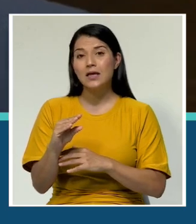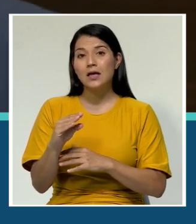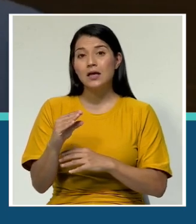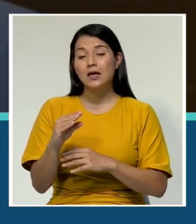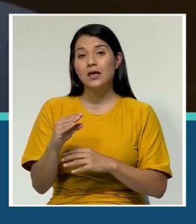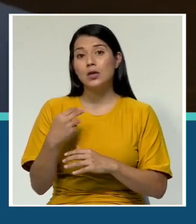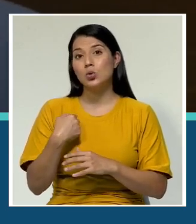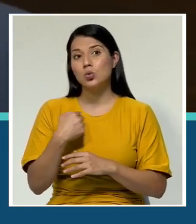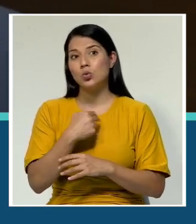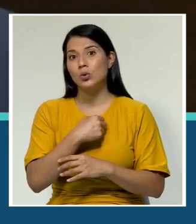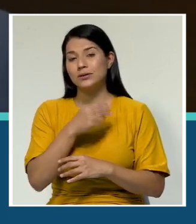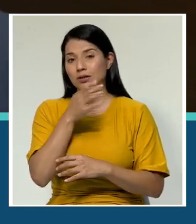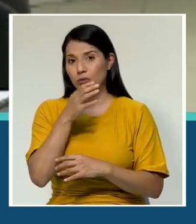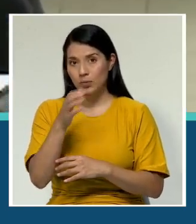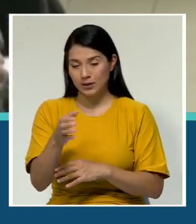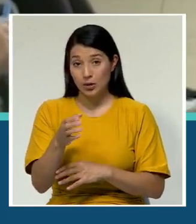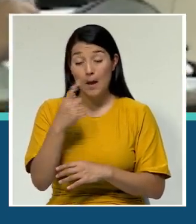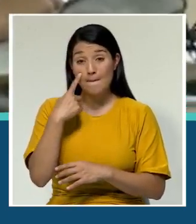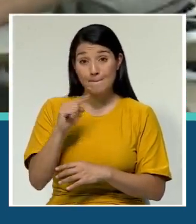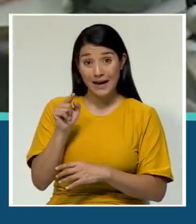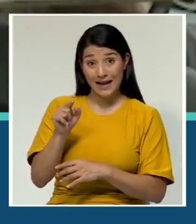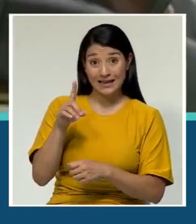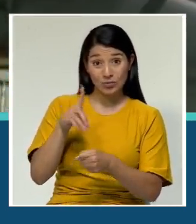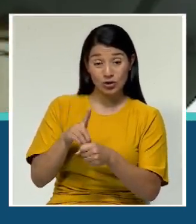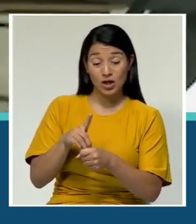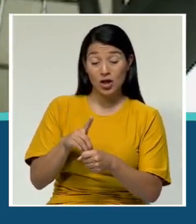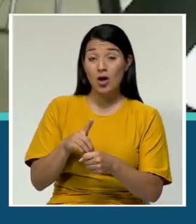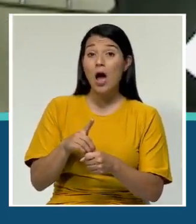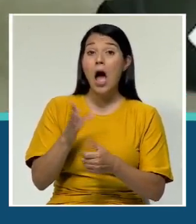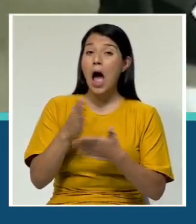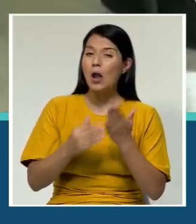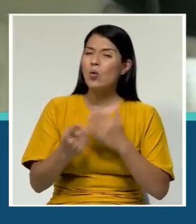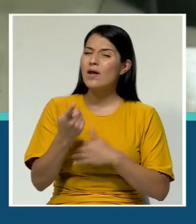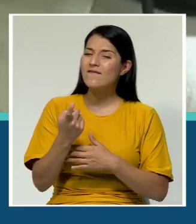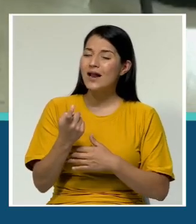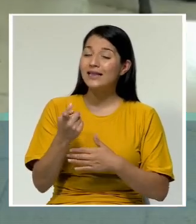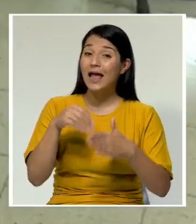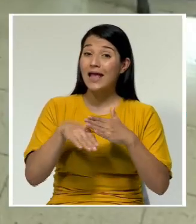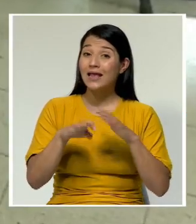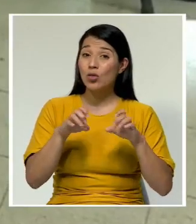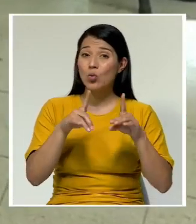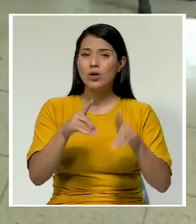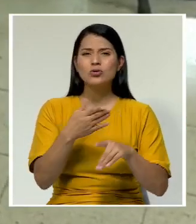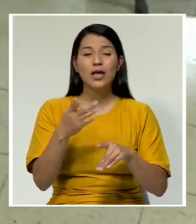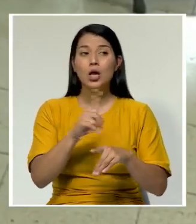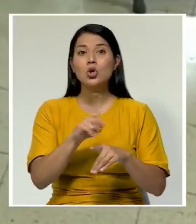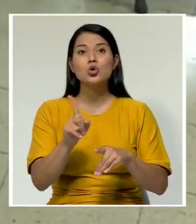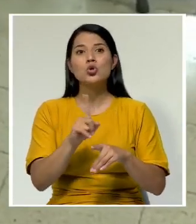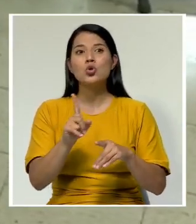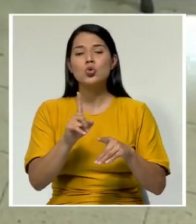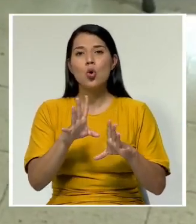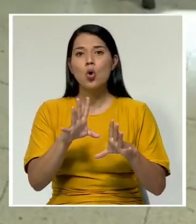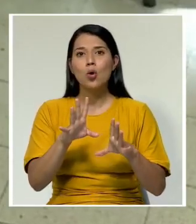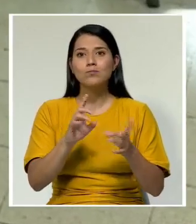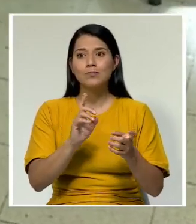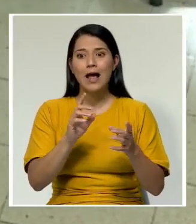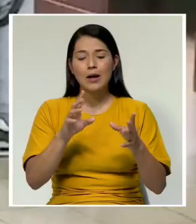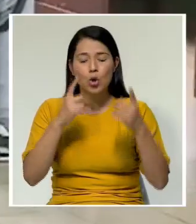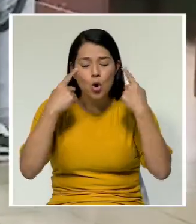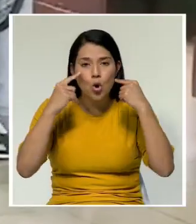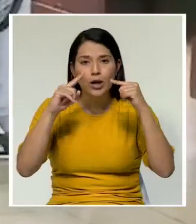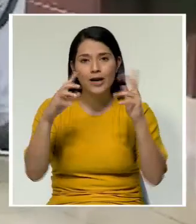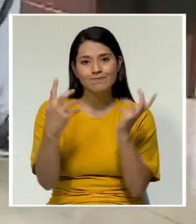fracasamos como Asamblea Legislativa y con nuestras recomendaciones para el Poder. Para Bojorges, una de las